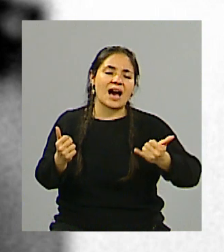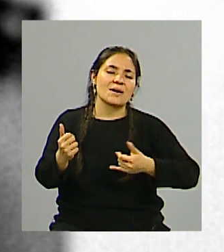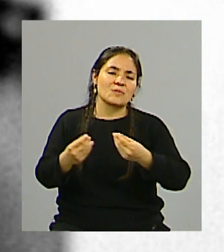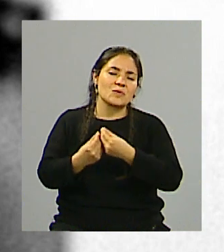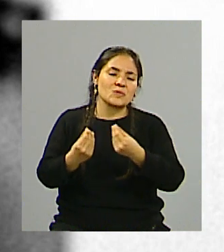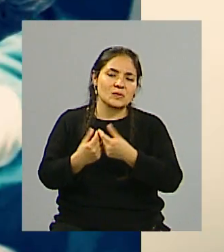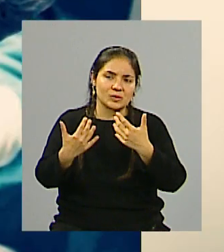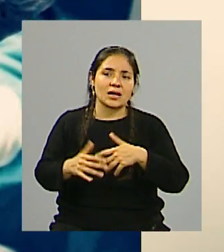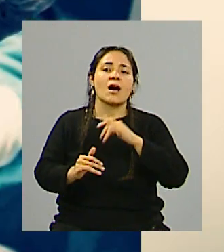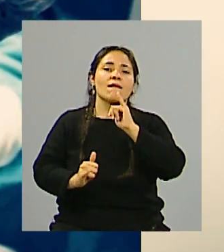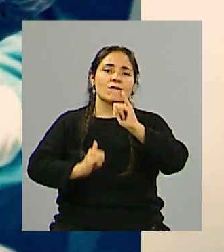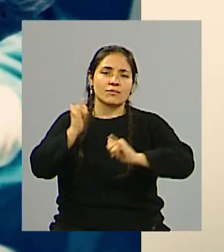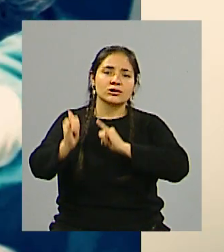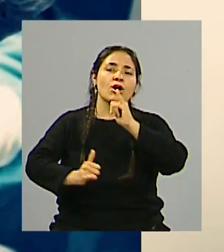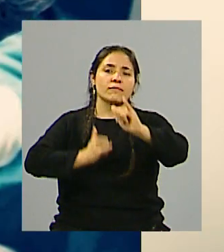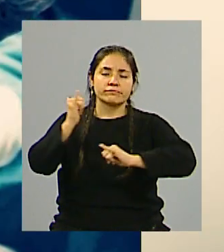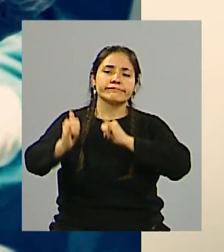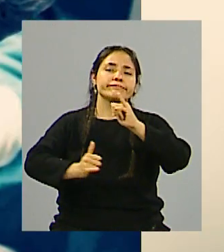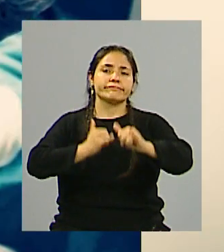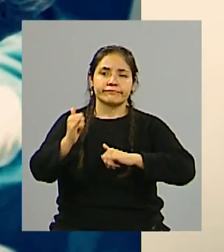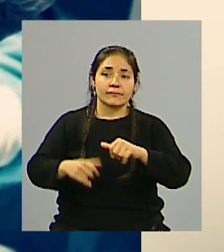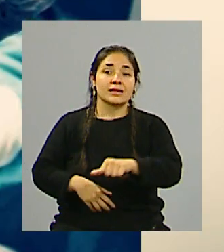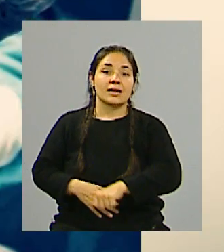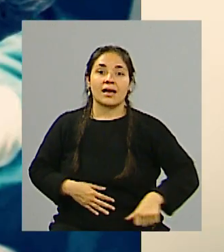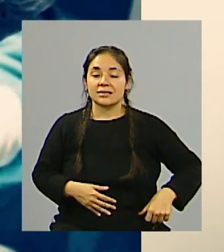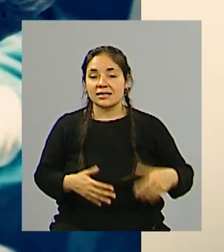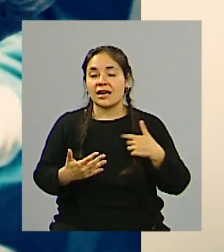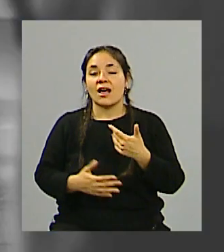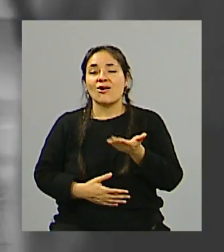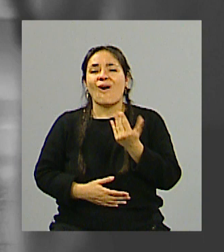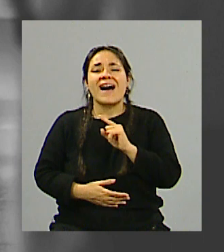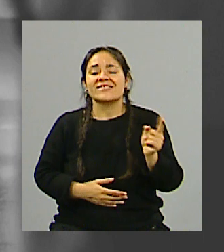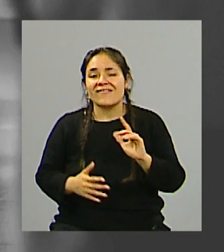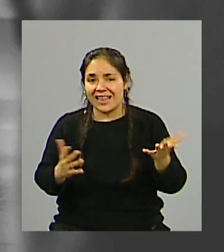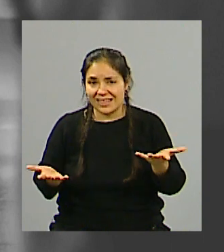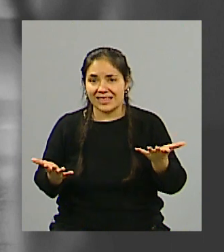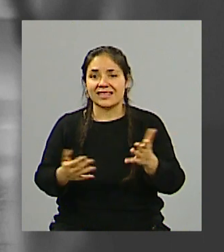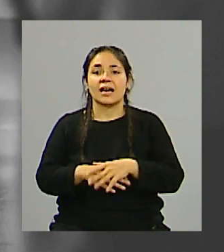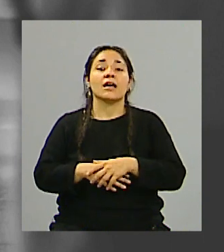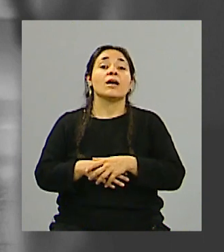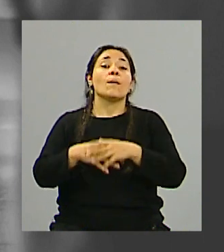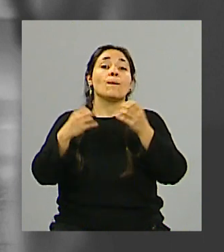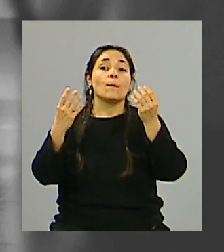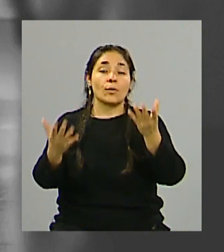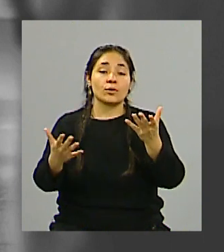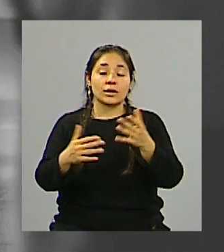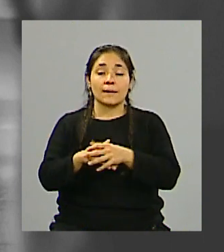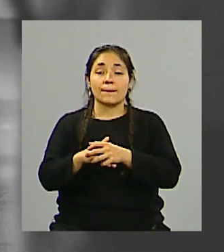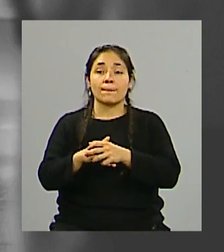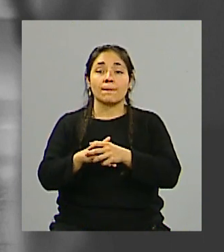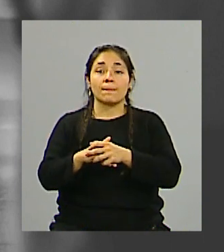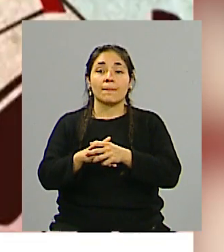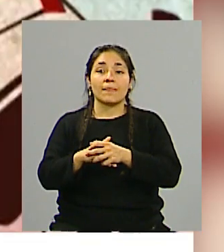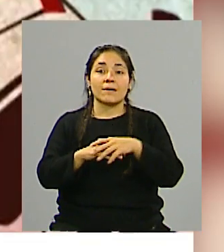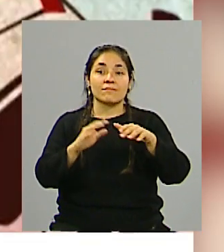ha ido creciendo mucho la cantidad de cesáreas innecesarias. Exactamente. ¿Sí? Y que sí, uno de los motivos es acomodar la rutina